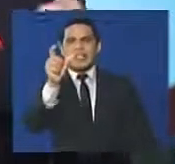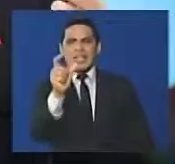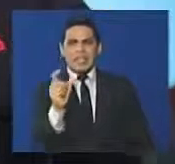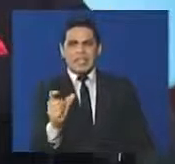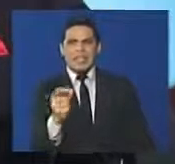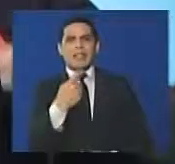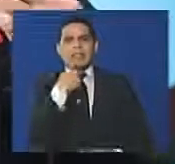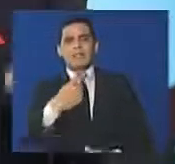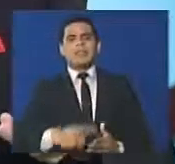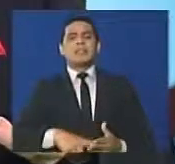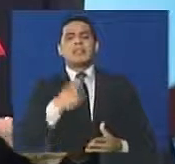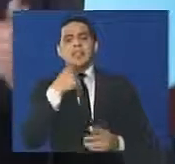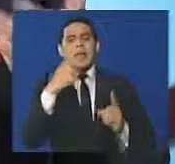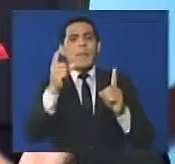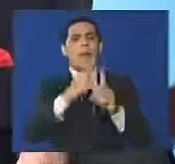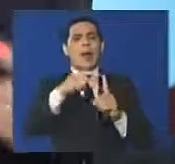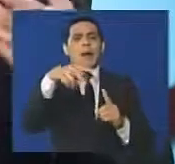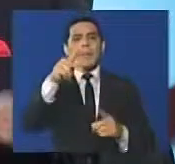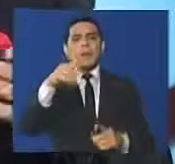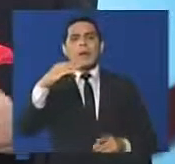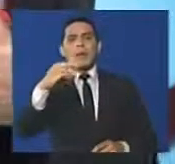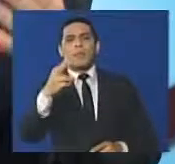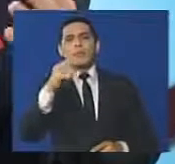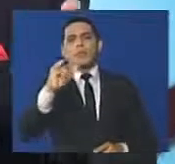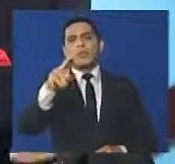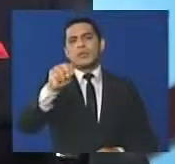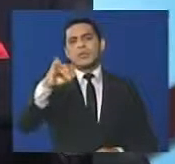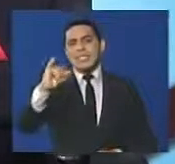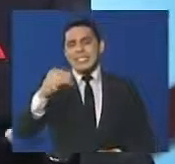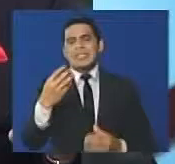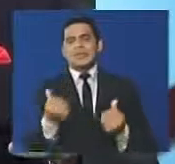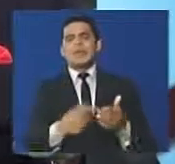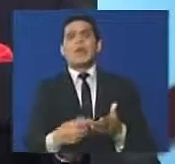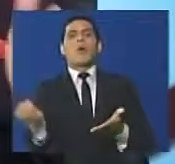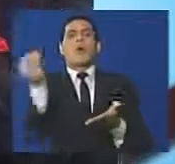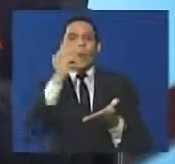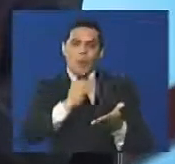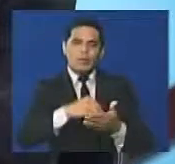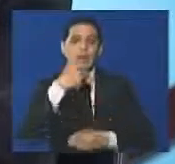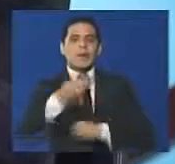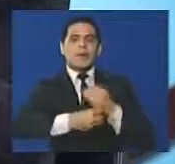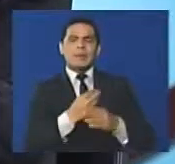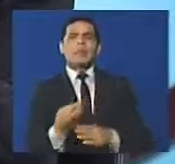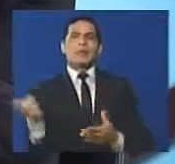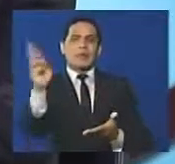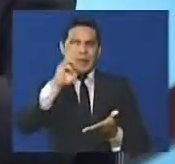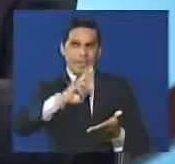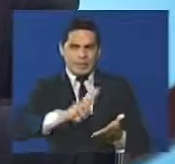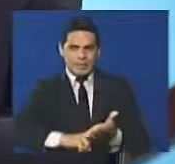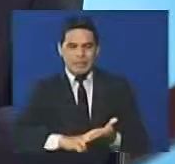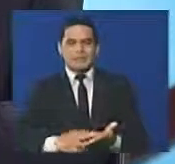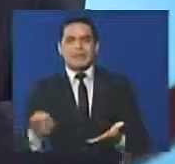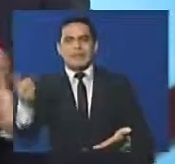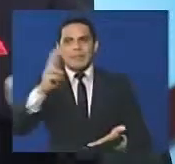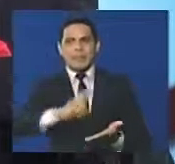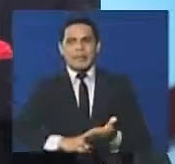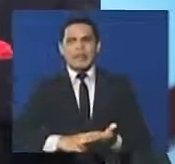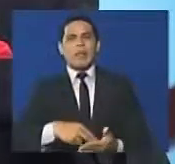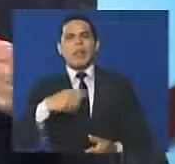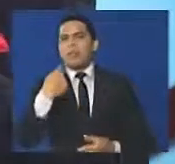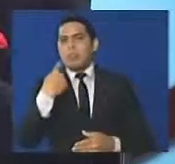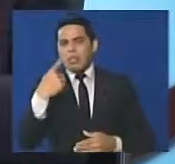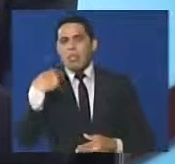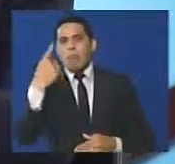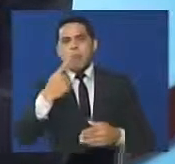empezó, Puccini, Puccini, violinista. Tuvo que hacer el bis otra vez. Y después de ese bis, más nunca tocó el